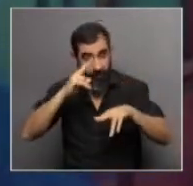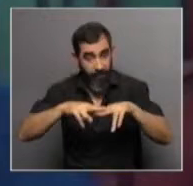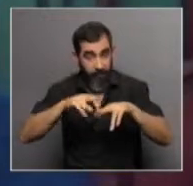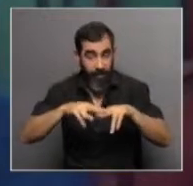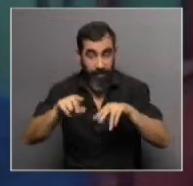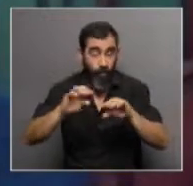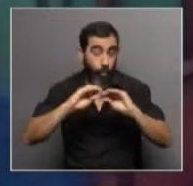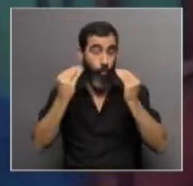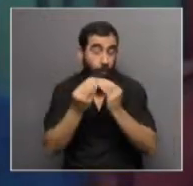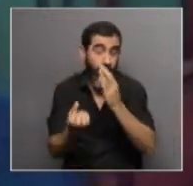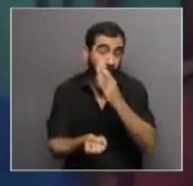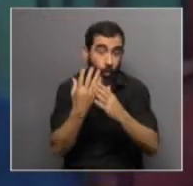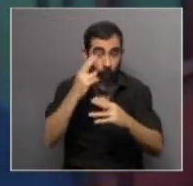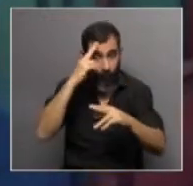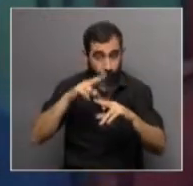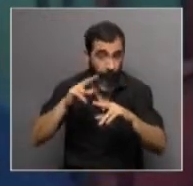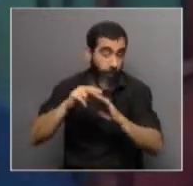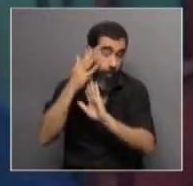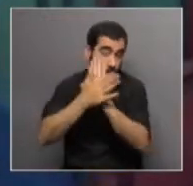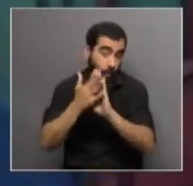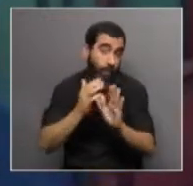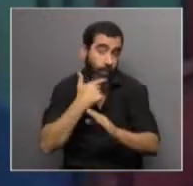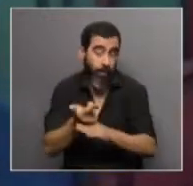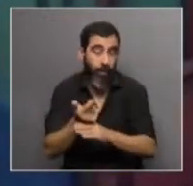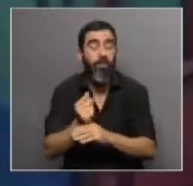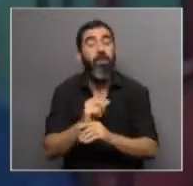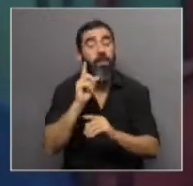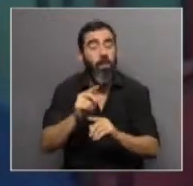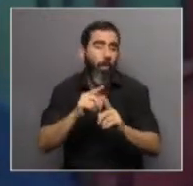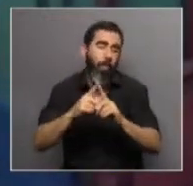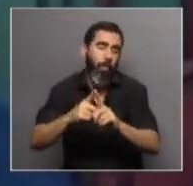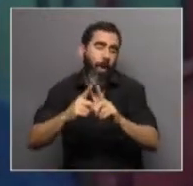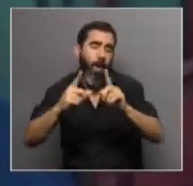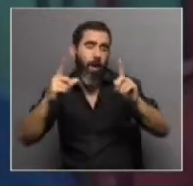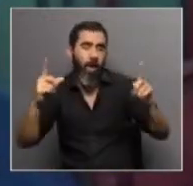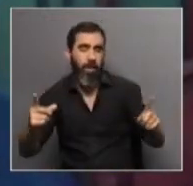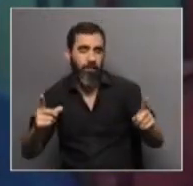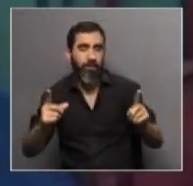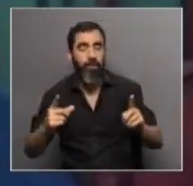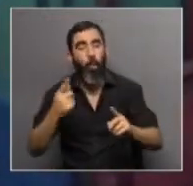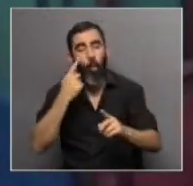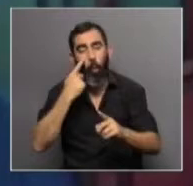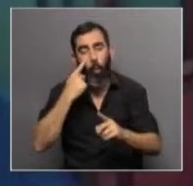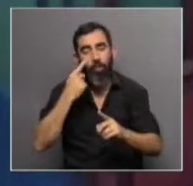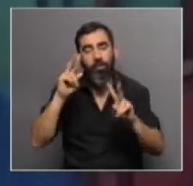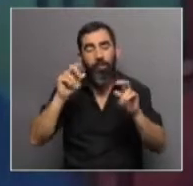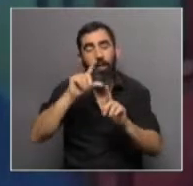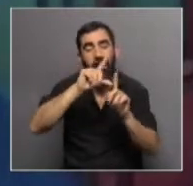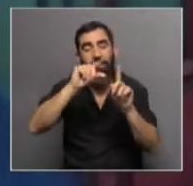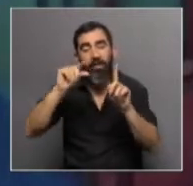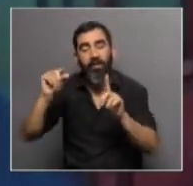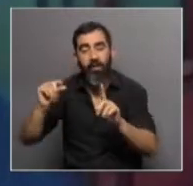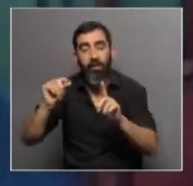casos nuevos que aparecen en todo el país, y un poquito más largo el conocimiento estadístico